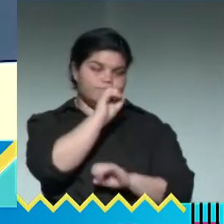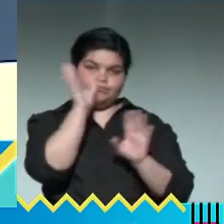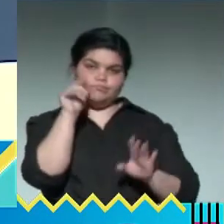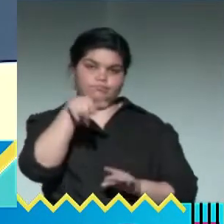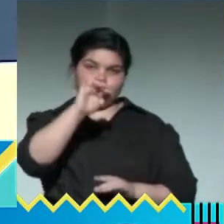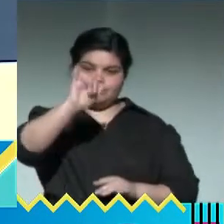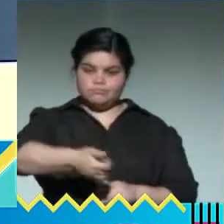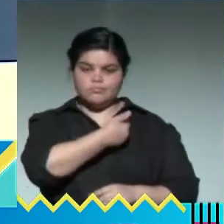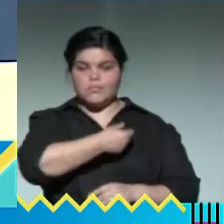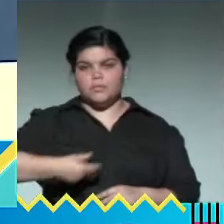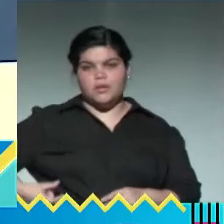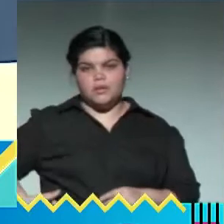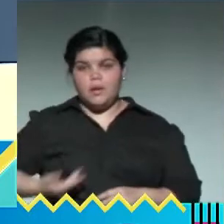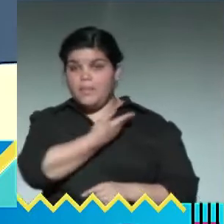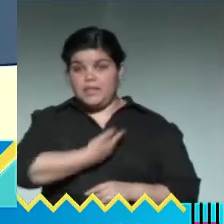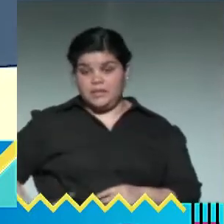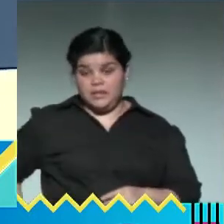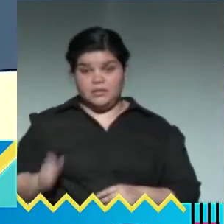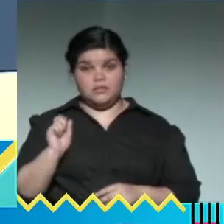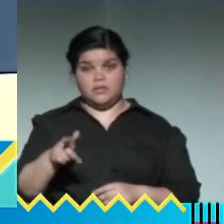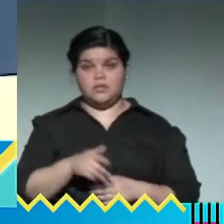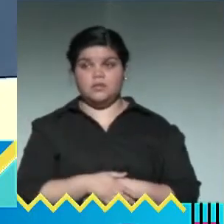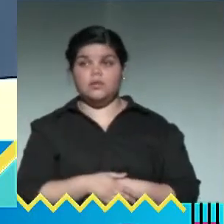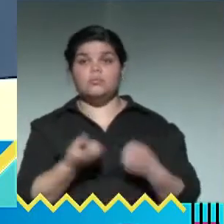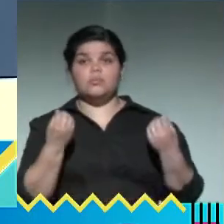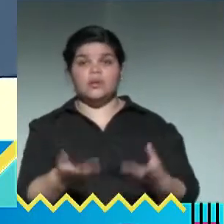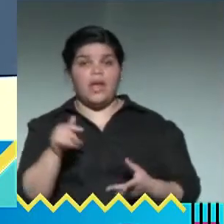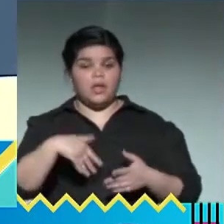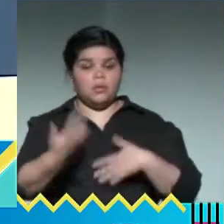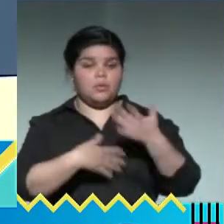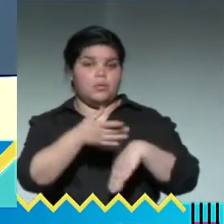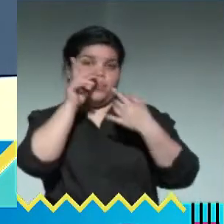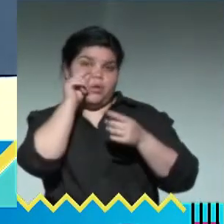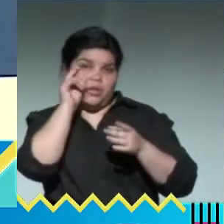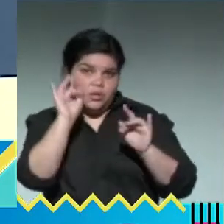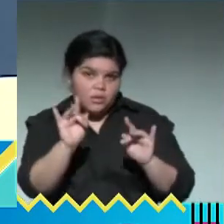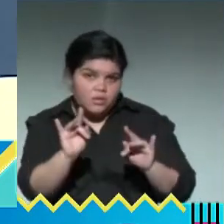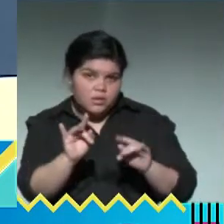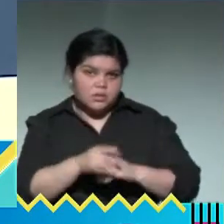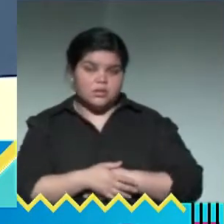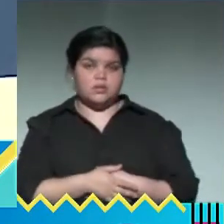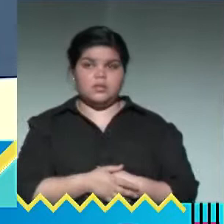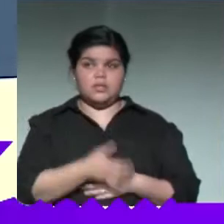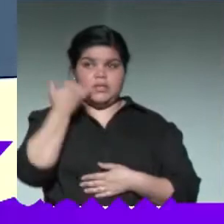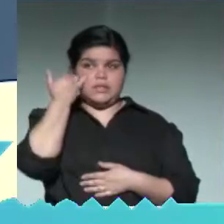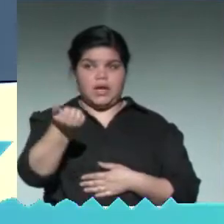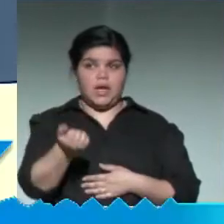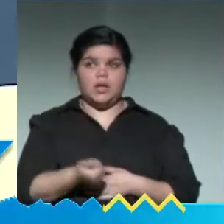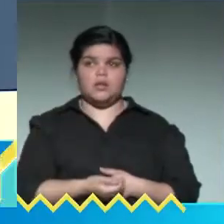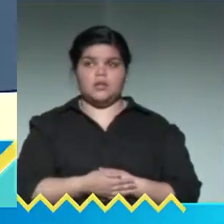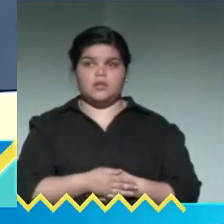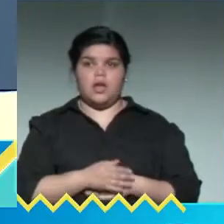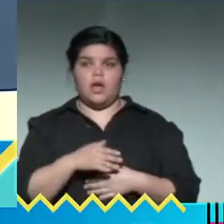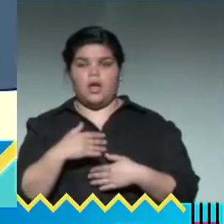no estamos hablando de que en una situación política difícil, digamos. Ya entrando al Fondo Monetario, ya habiendo saldado la discusión de si era